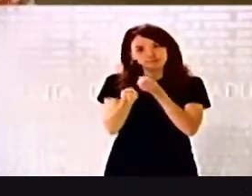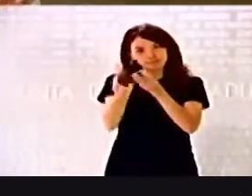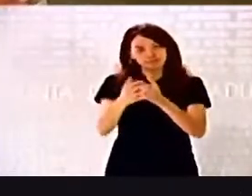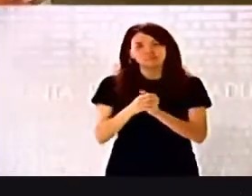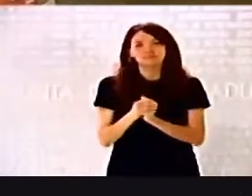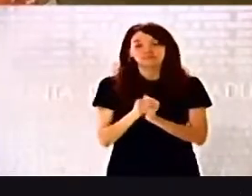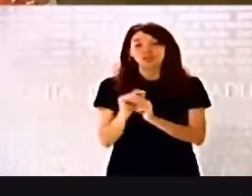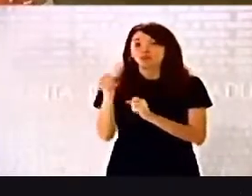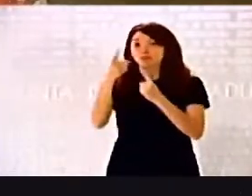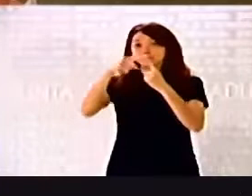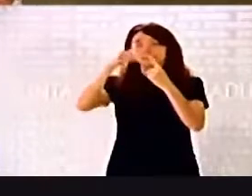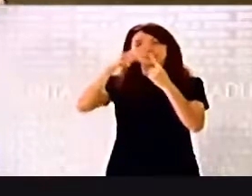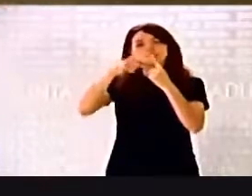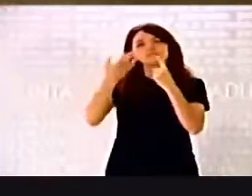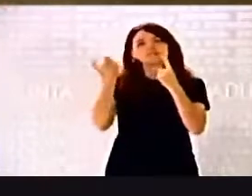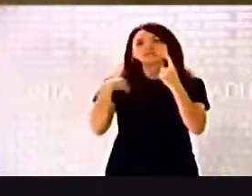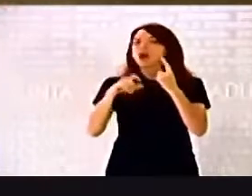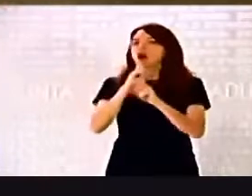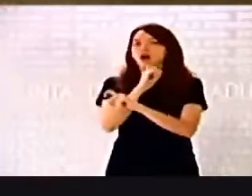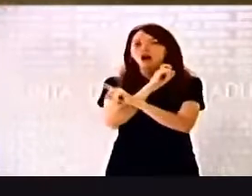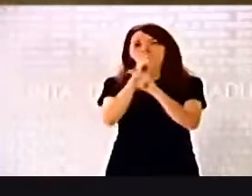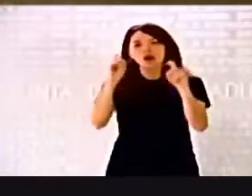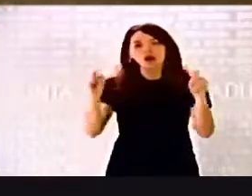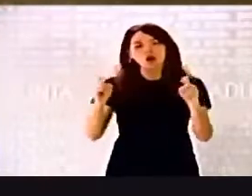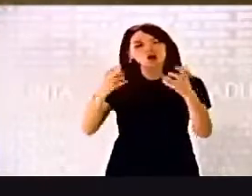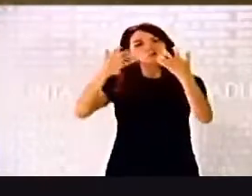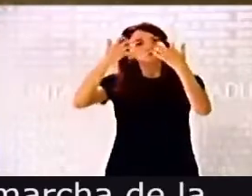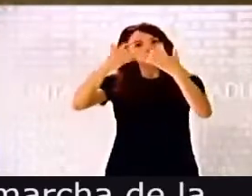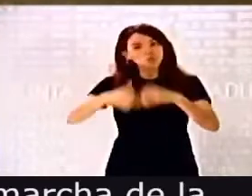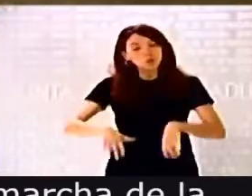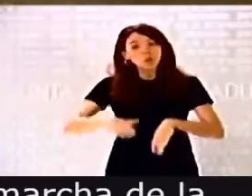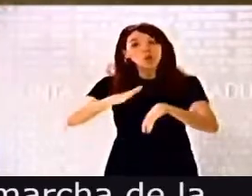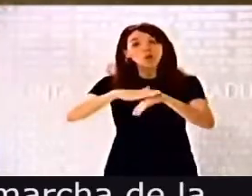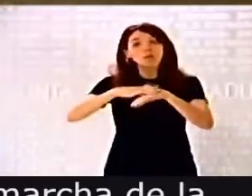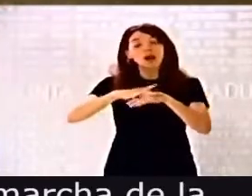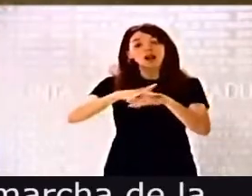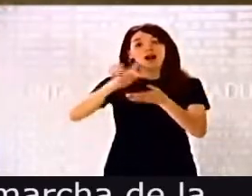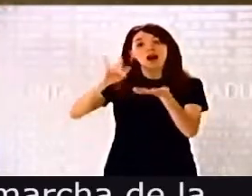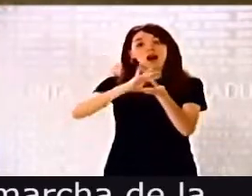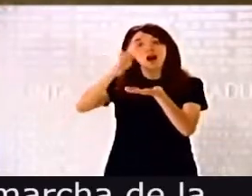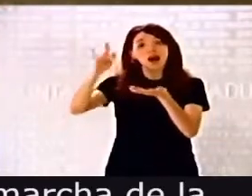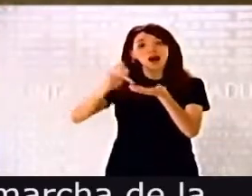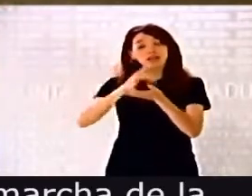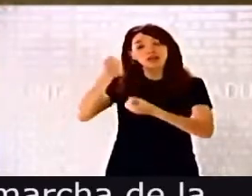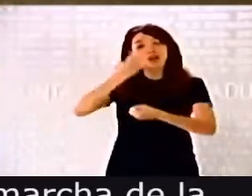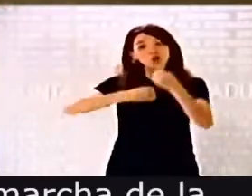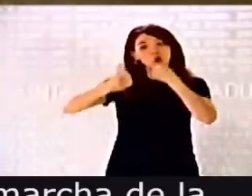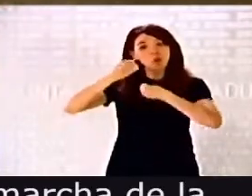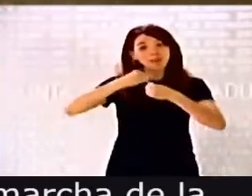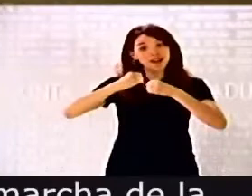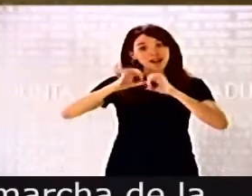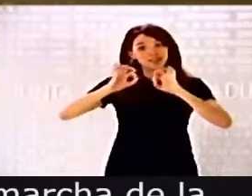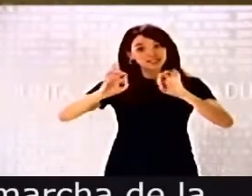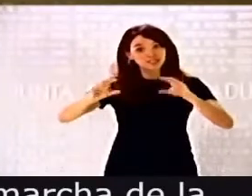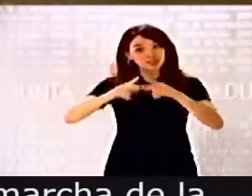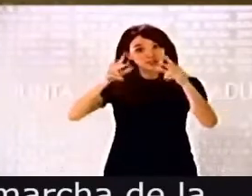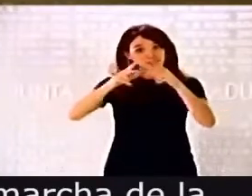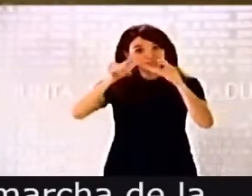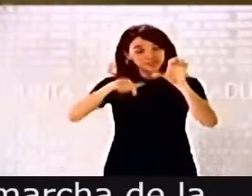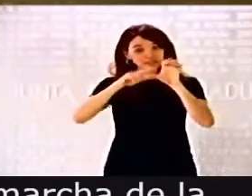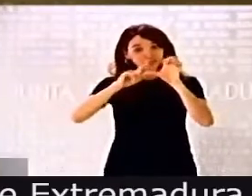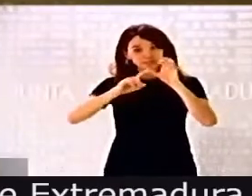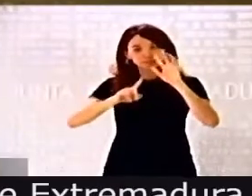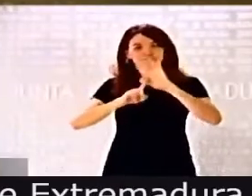la puesta en marcha de la Agenda para la Reactivación Social y Económica de Extremadura, que va a permitir diseñar